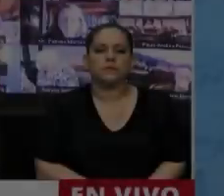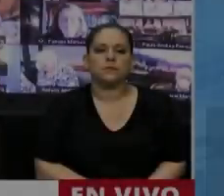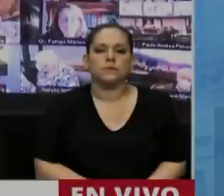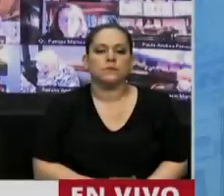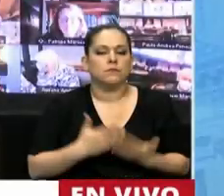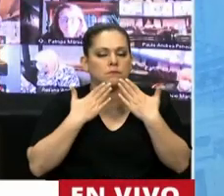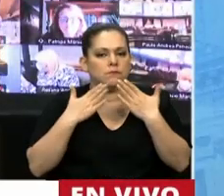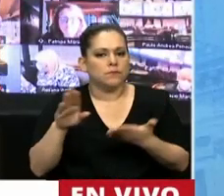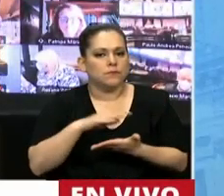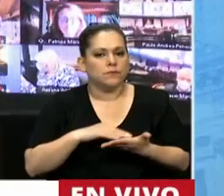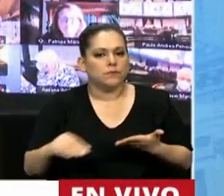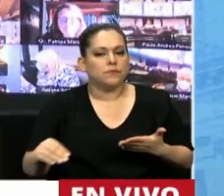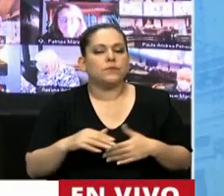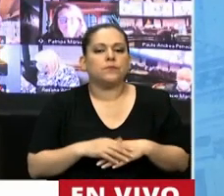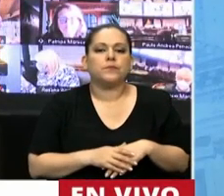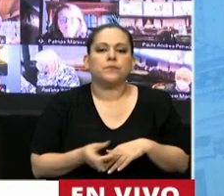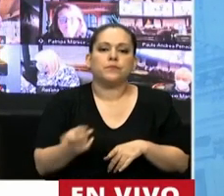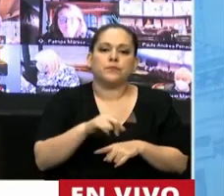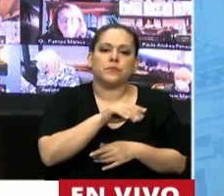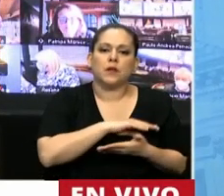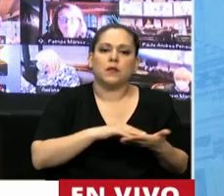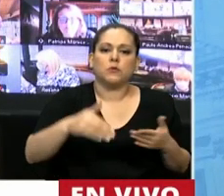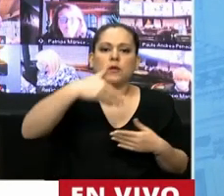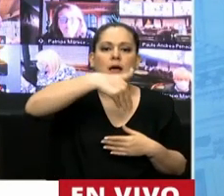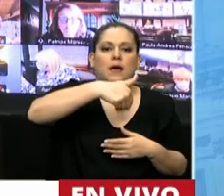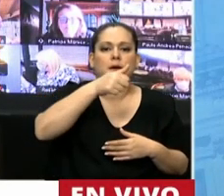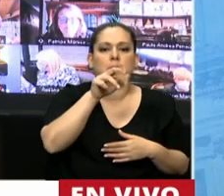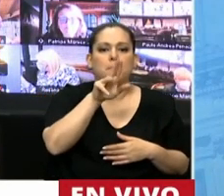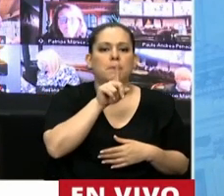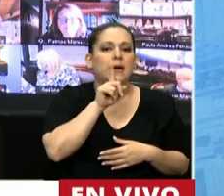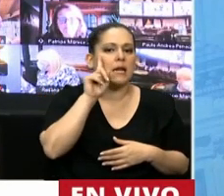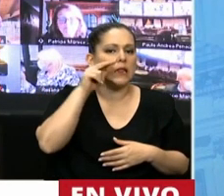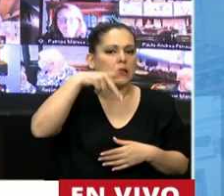y en la palabra la diputada dolores martínez